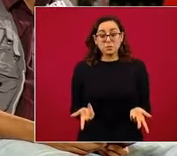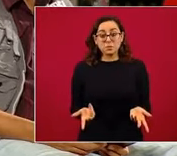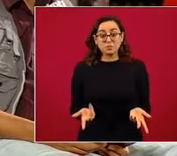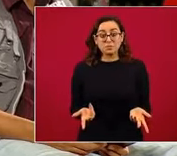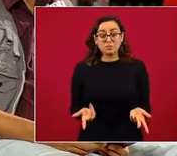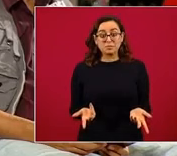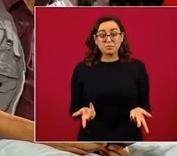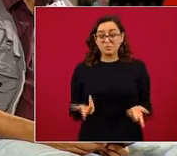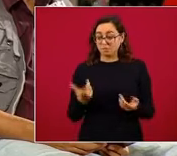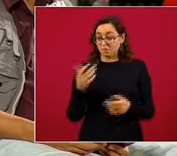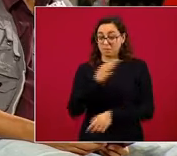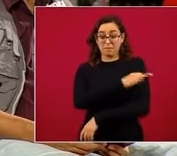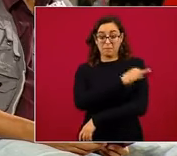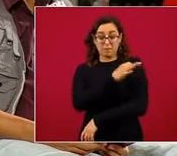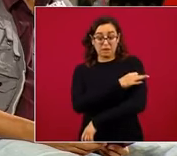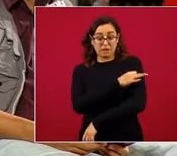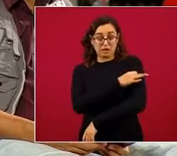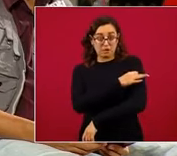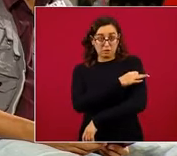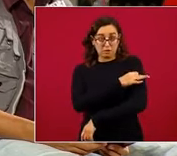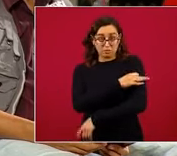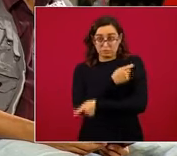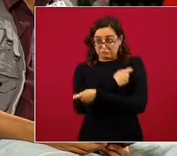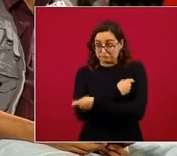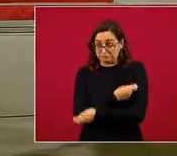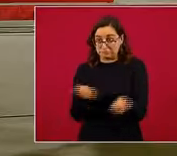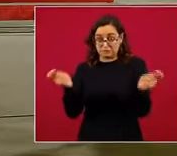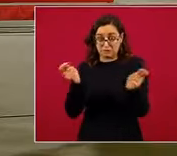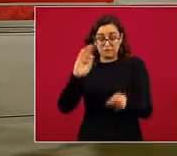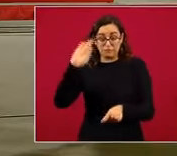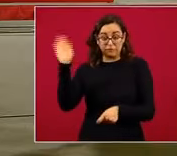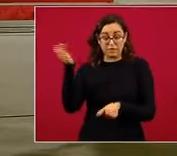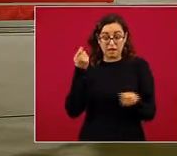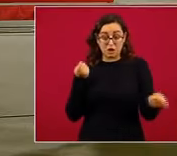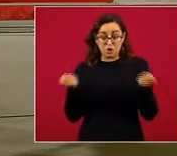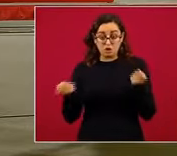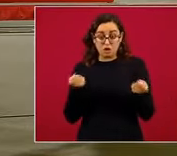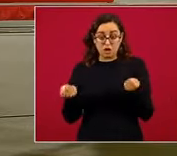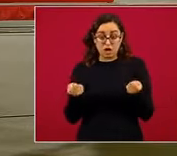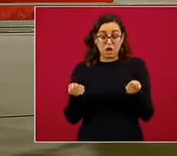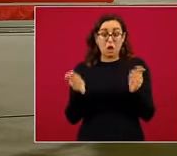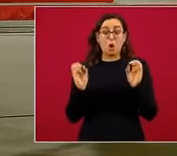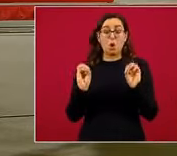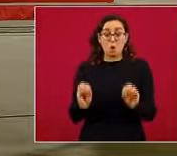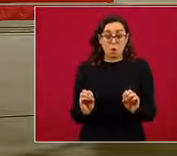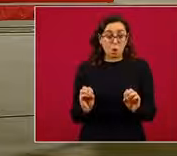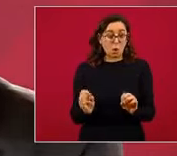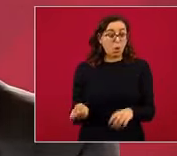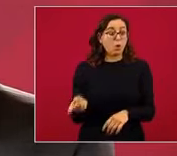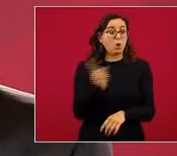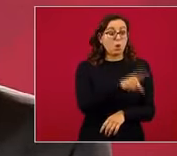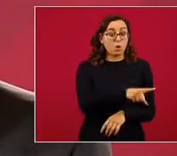van a distribuir o se le van a entregar a los gobiernos locales, doctor? Con mucho gusto, mañana lo vamos a